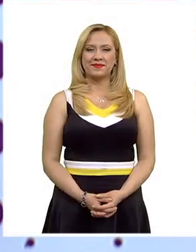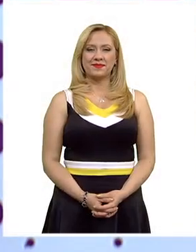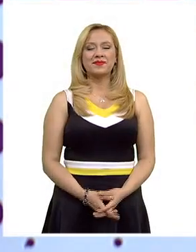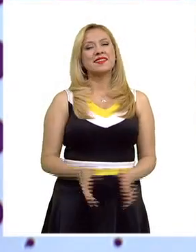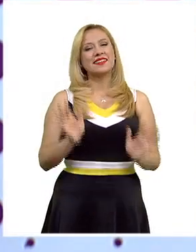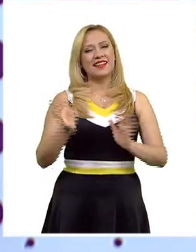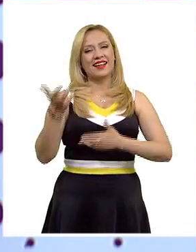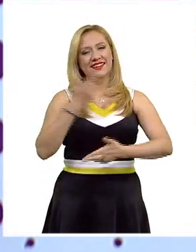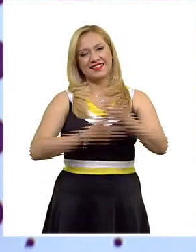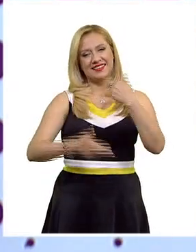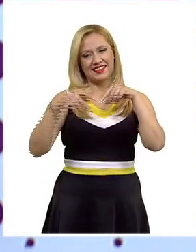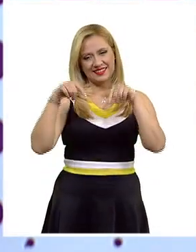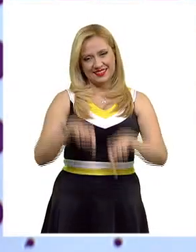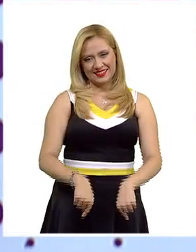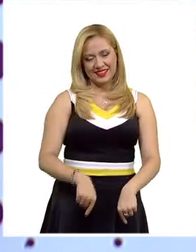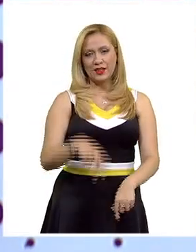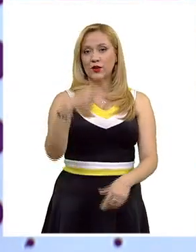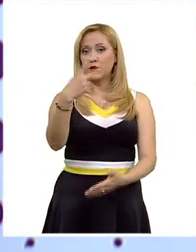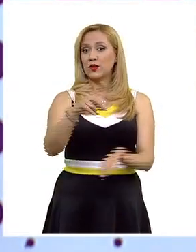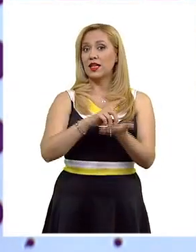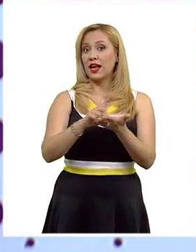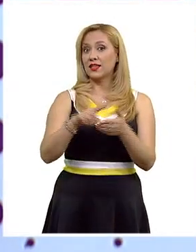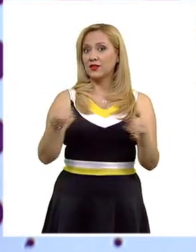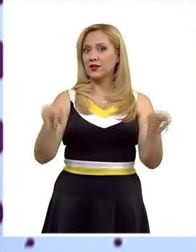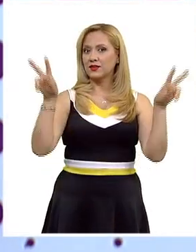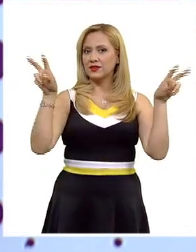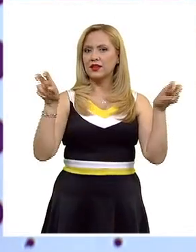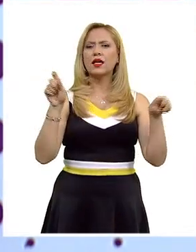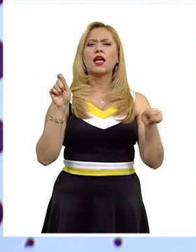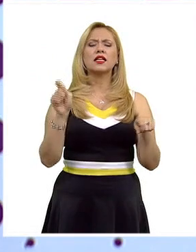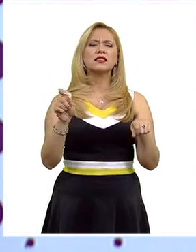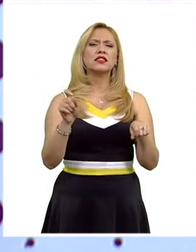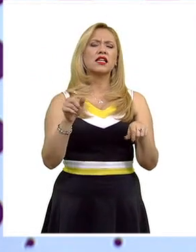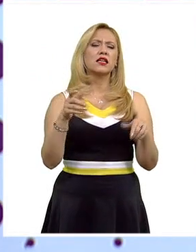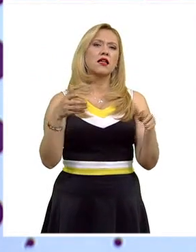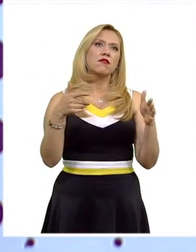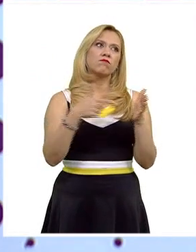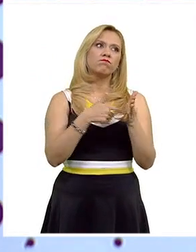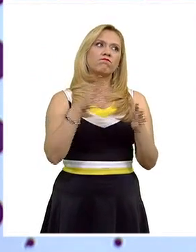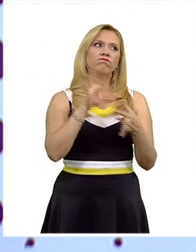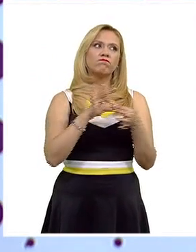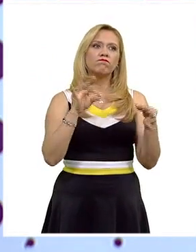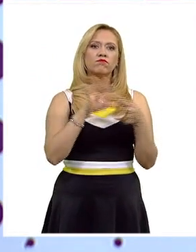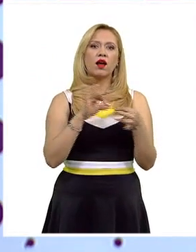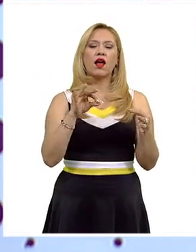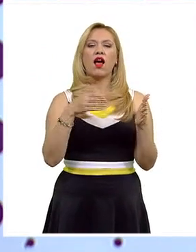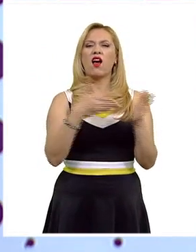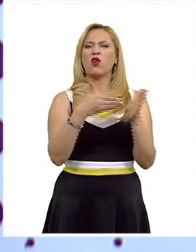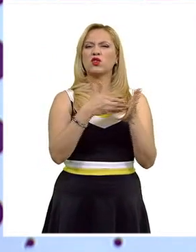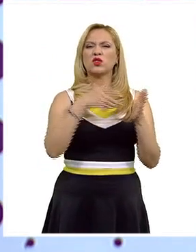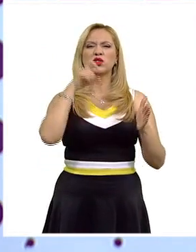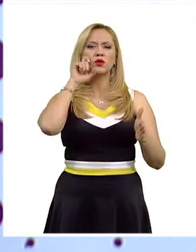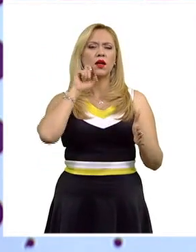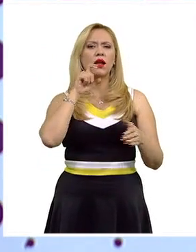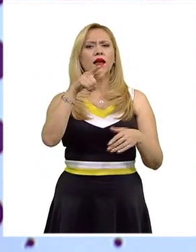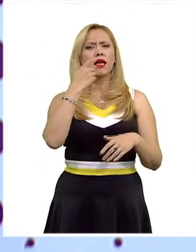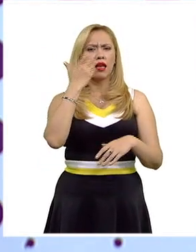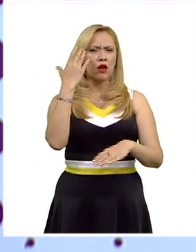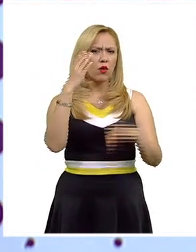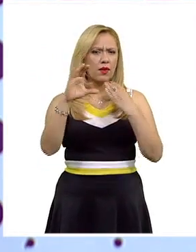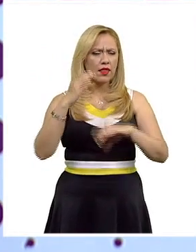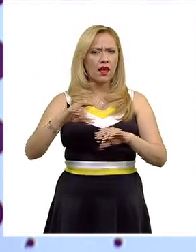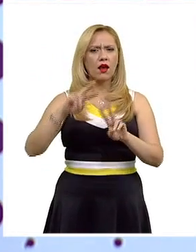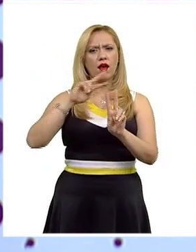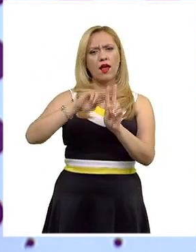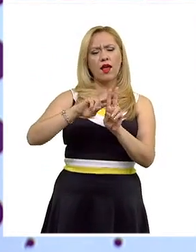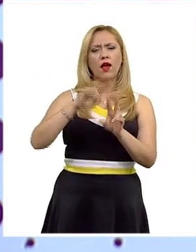Ya estamos de vuelta en su programa Tus Derechos. Estamos platicando sobre el acoso sexual. Les pido que nos manden sus comentarios a #JusticiaTV y a mi